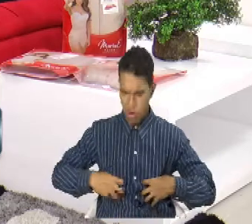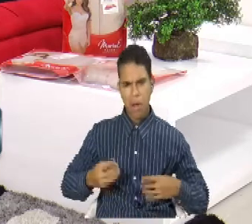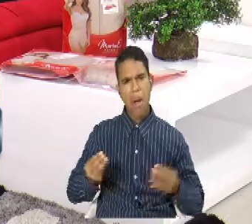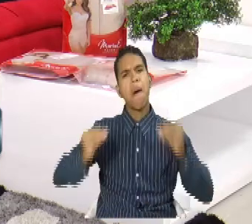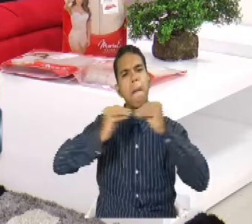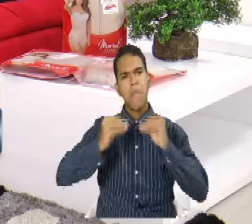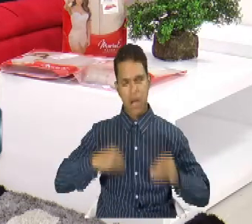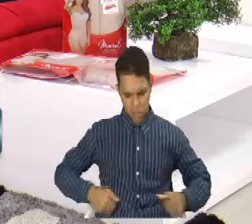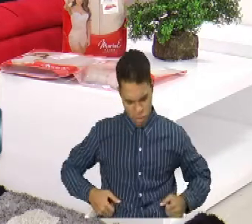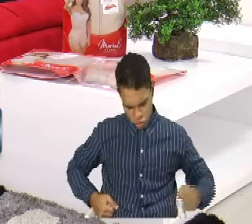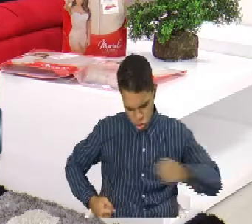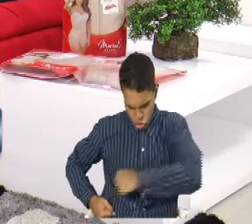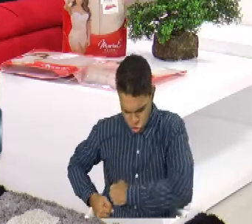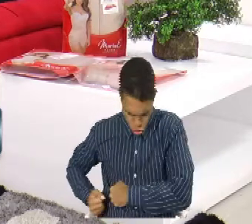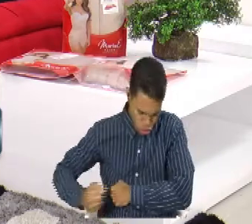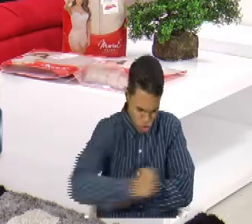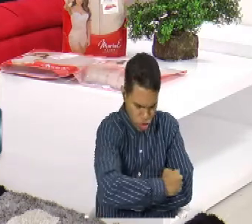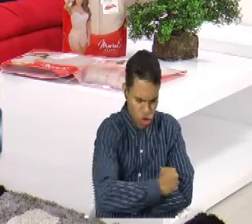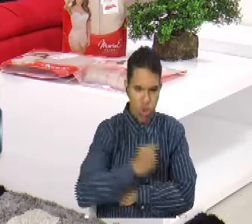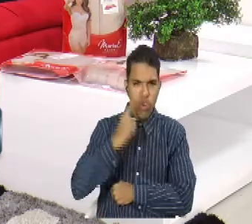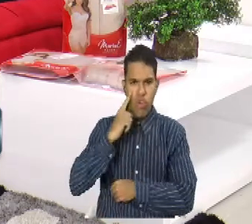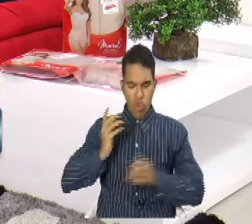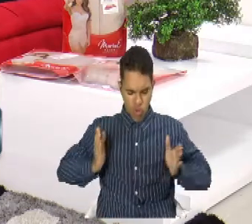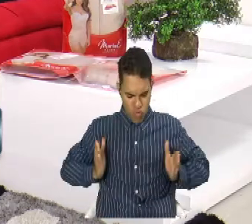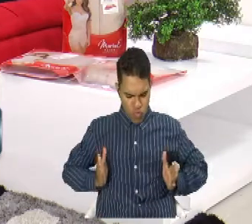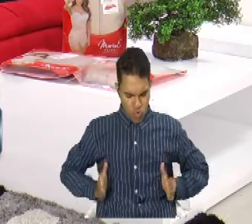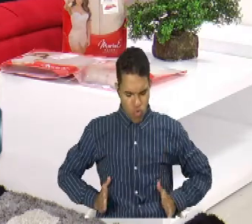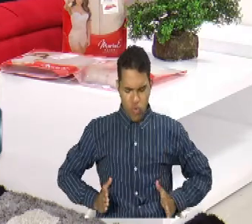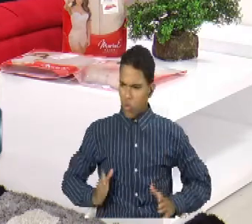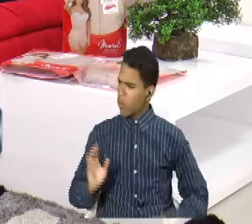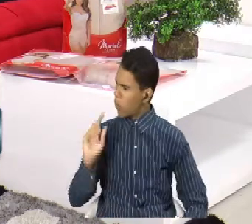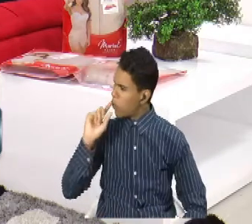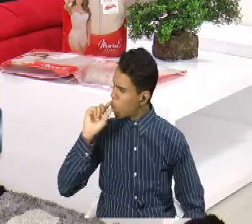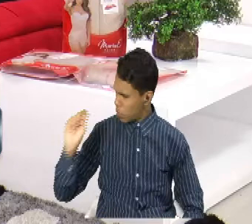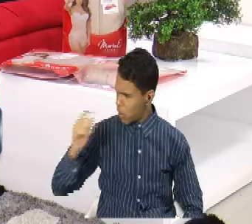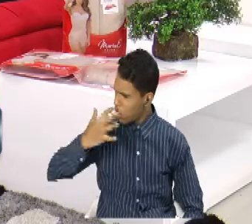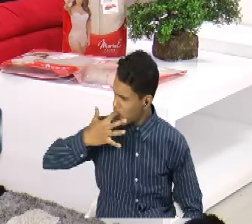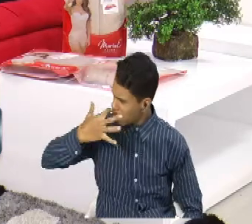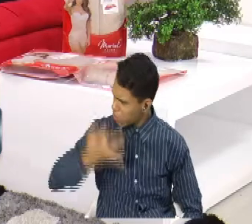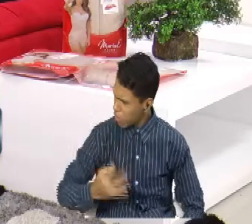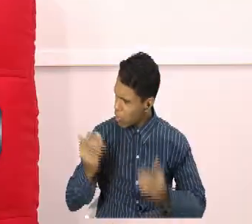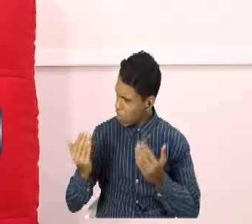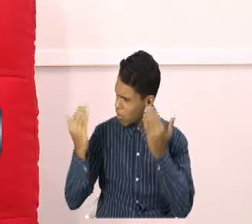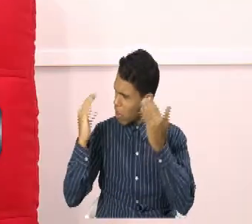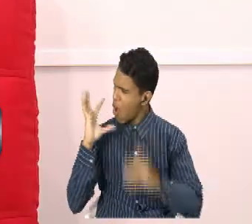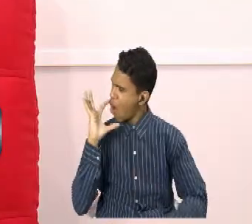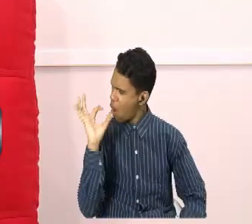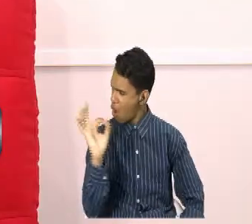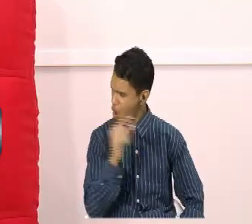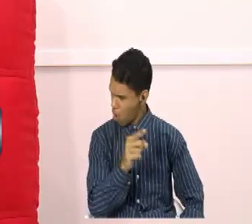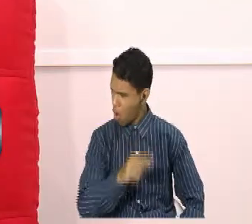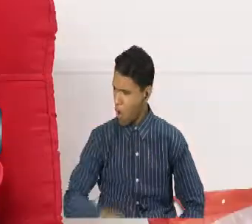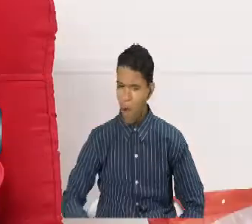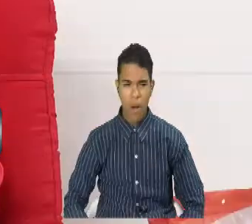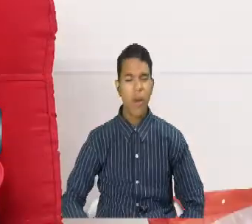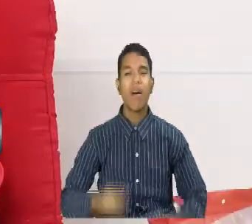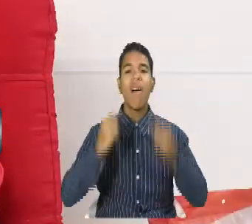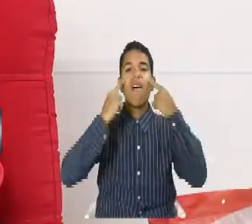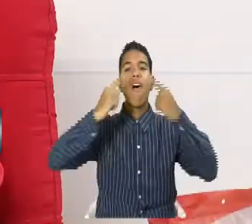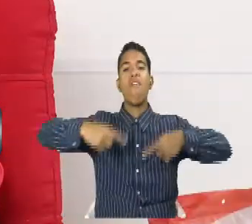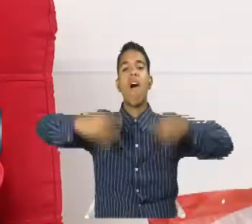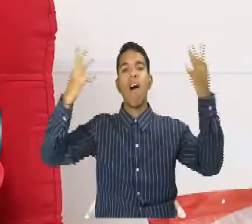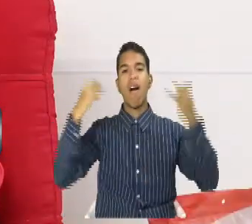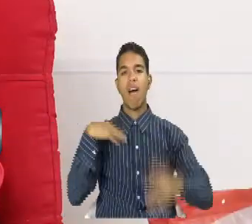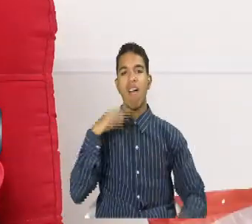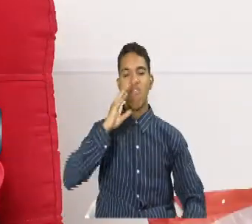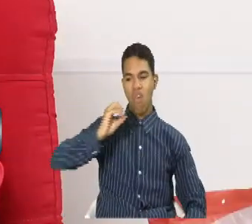cómo es tú o cómo se da acá también en Barranca Bermeja el uso de las fajas en los hombres? No, eso se está volviendo muy popular, no creas. Allá va